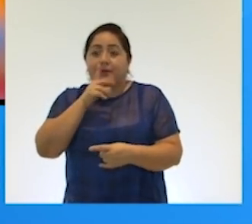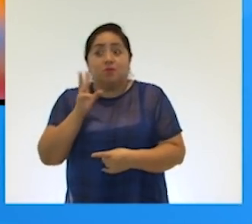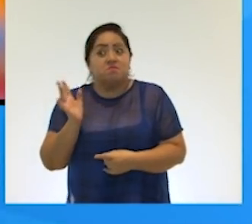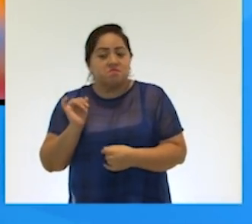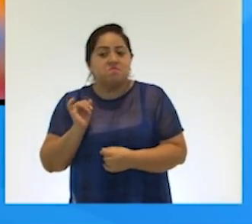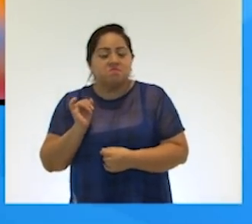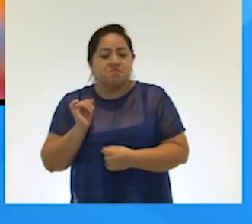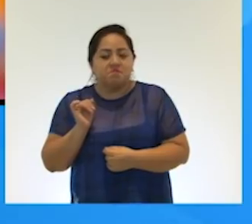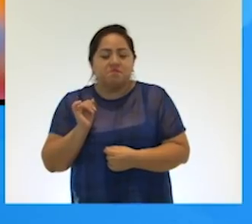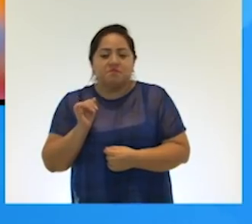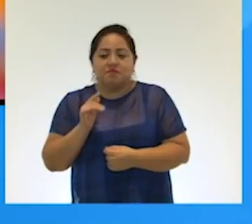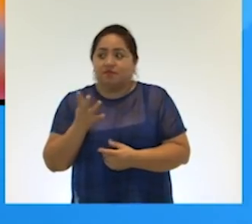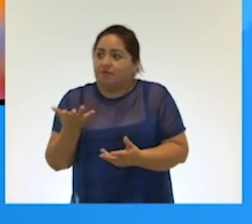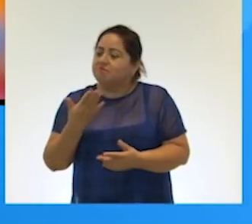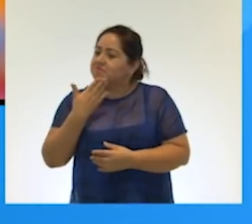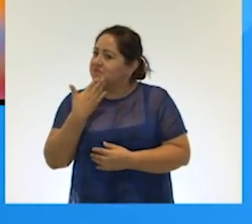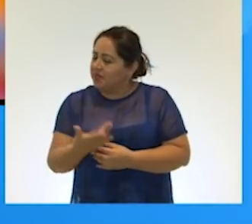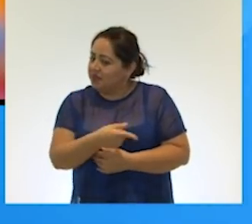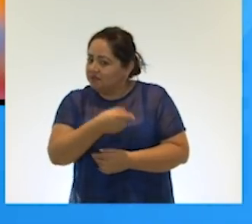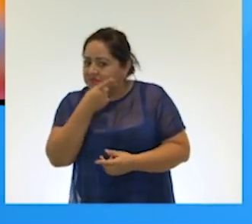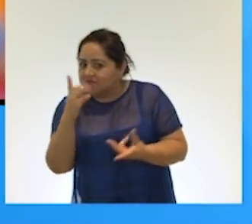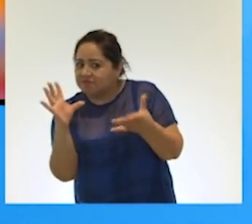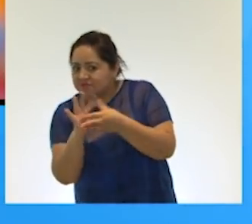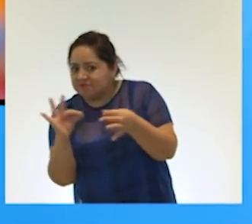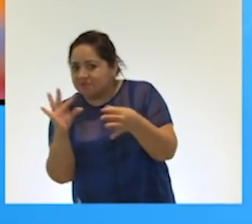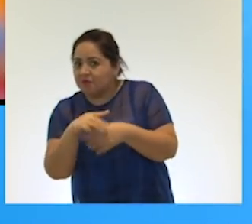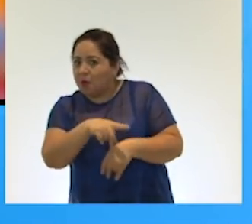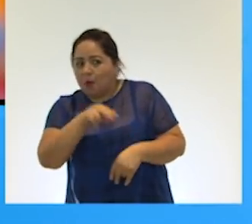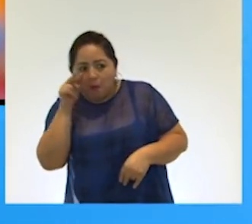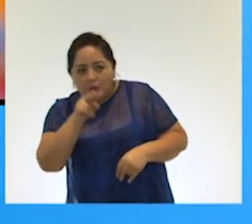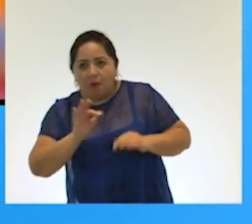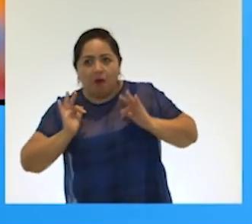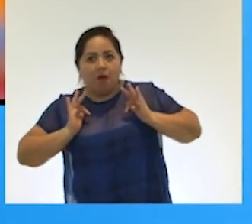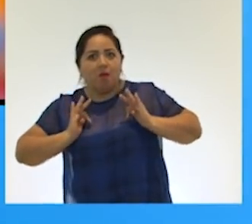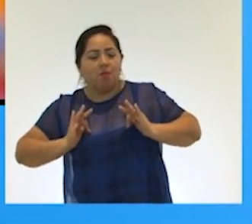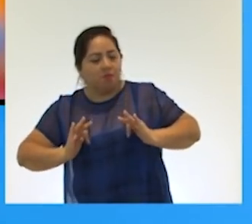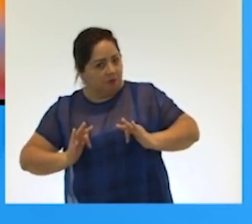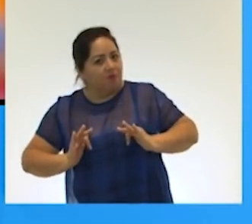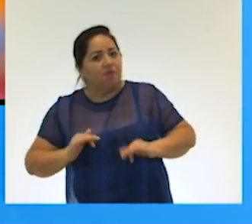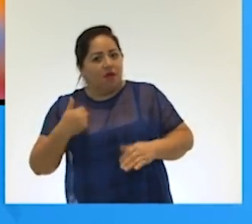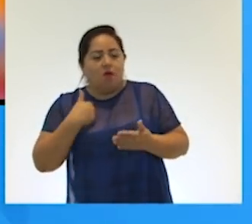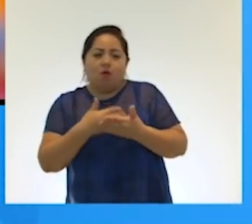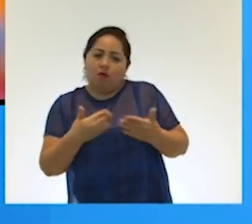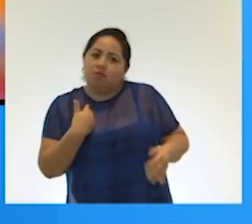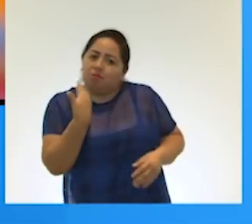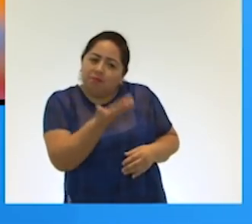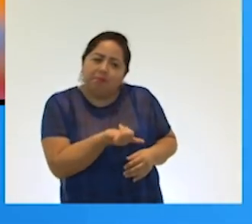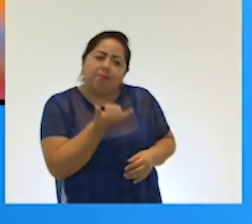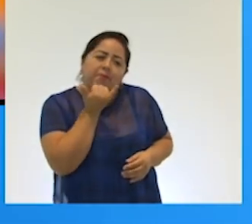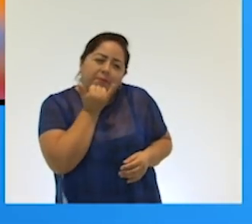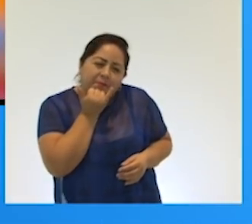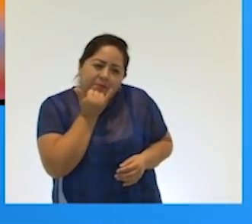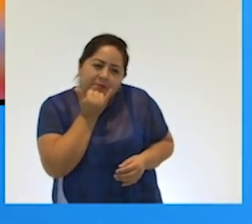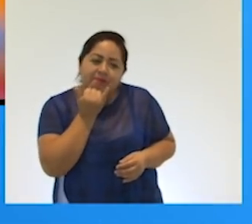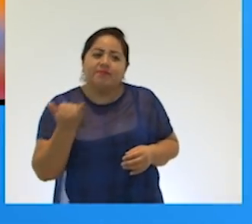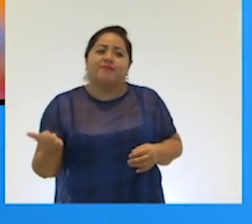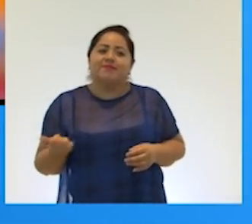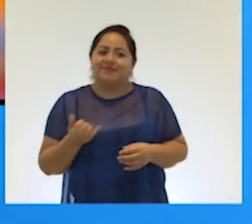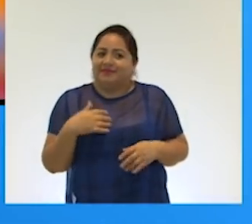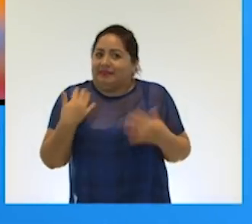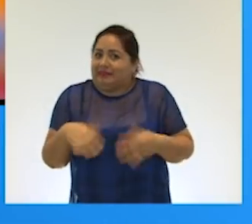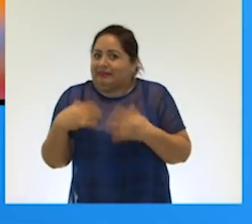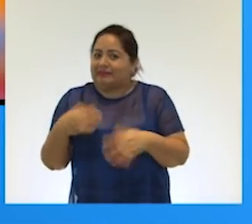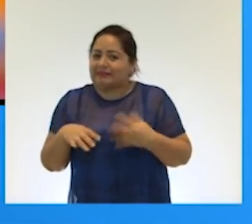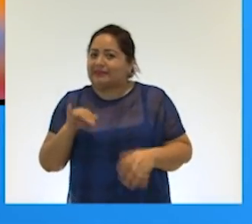Wow, Staff. ¡Qué bien lo dijiste! ¡Y qué calmado! Y desde luego te ofrezco una disculpa, Staff.